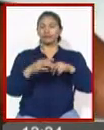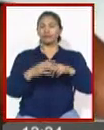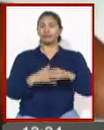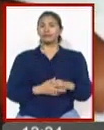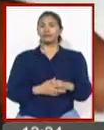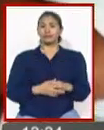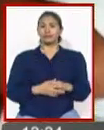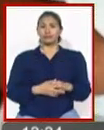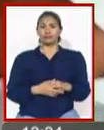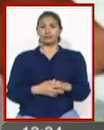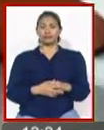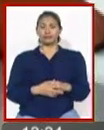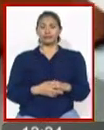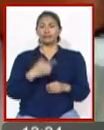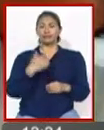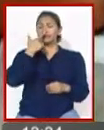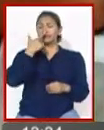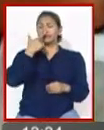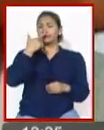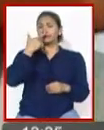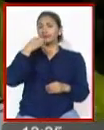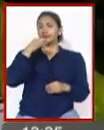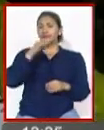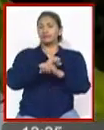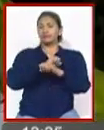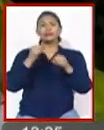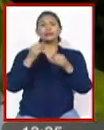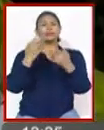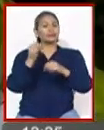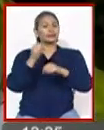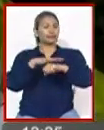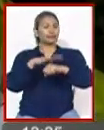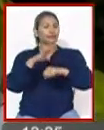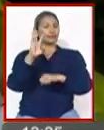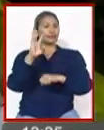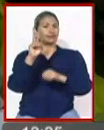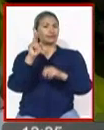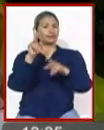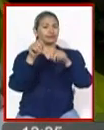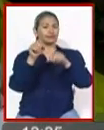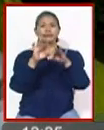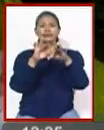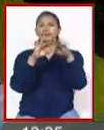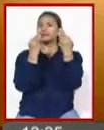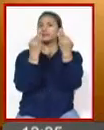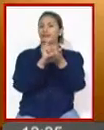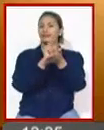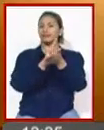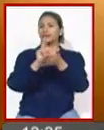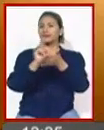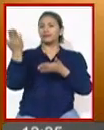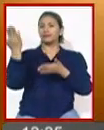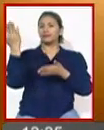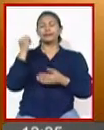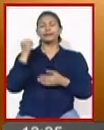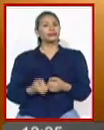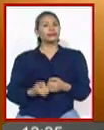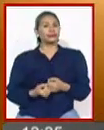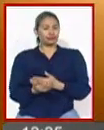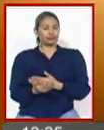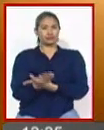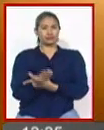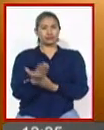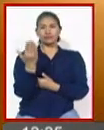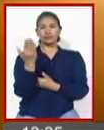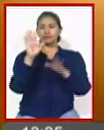de una explosión de una garrafa donde resultaron también heridos 6 de sus familiares hace 2 semanas. La madrugada de este